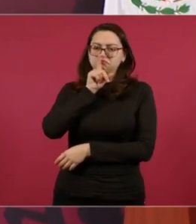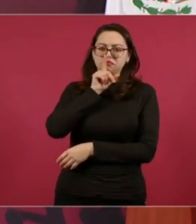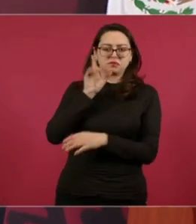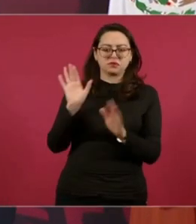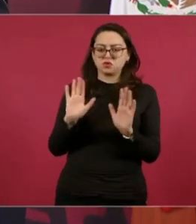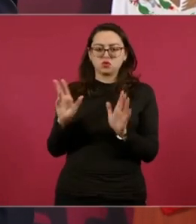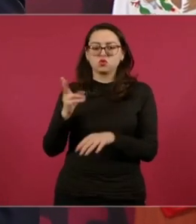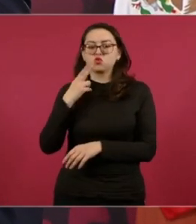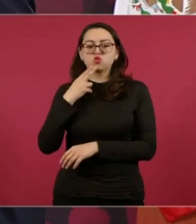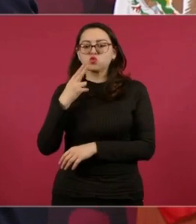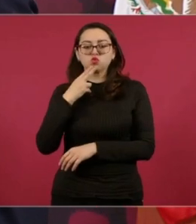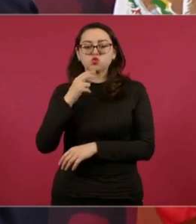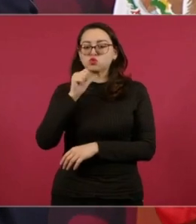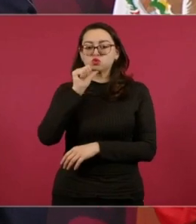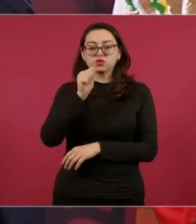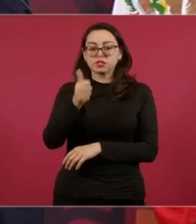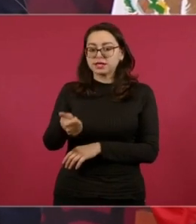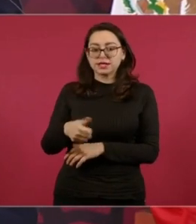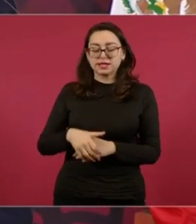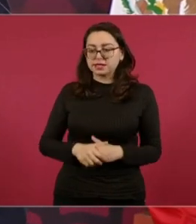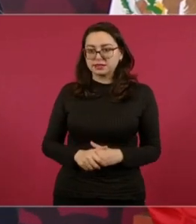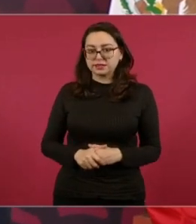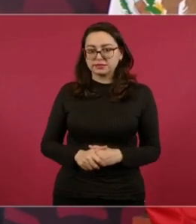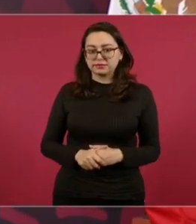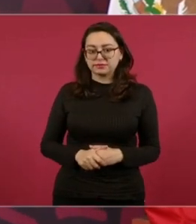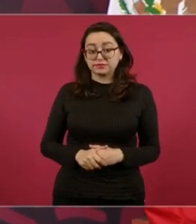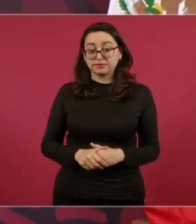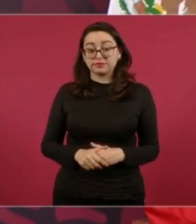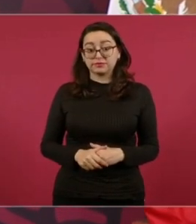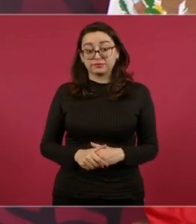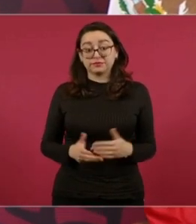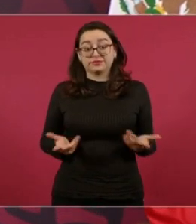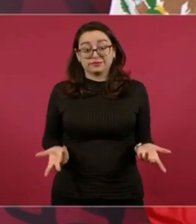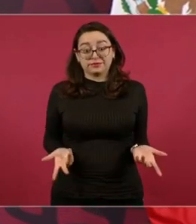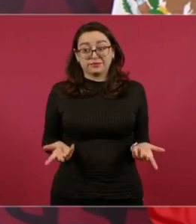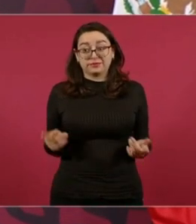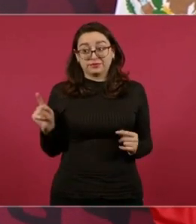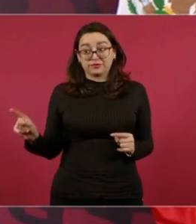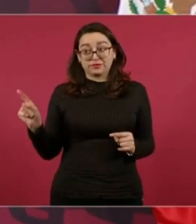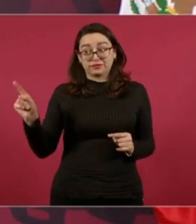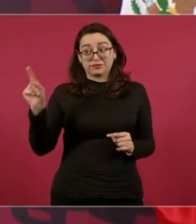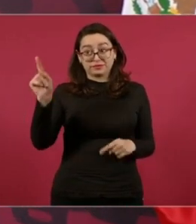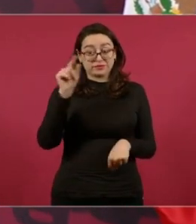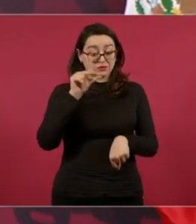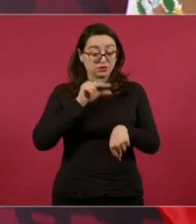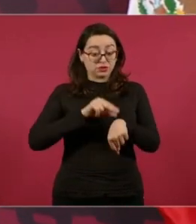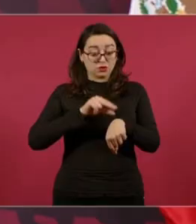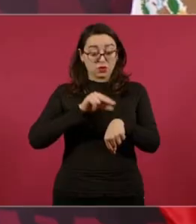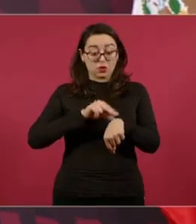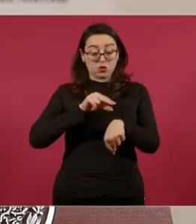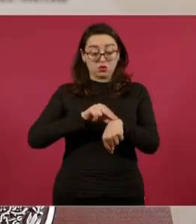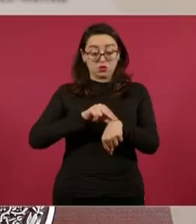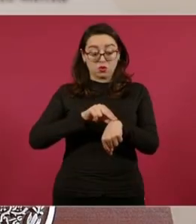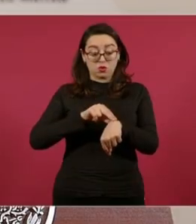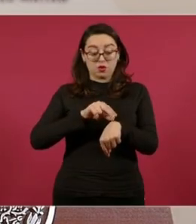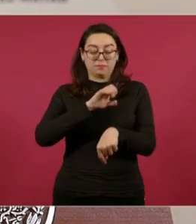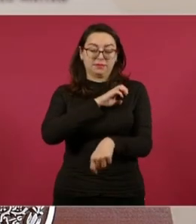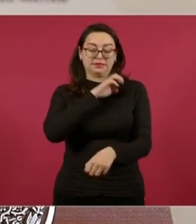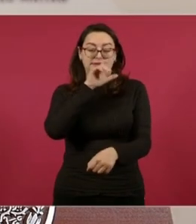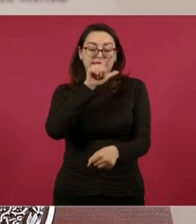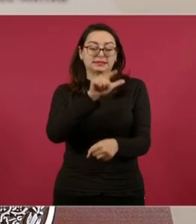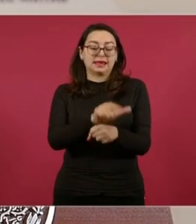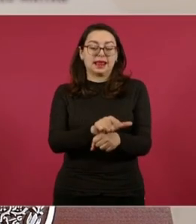donde ciertos personajes, al menos me consta de uno, del Poder